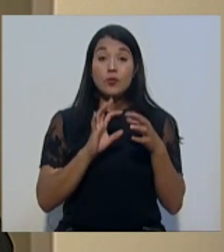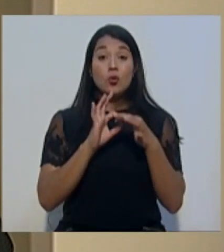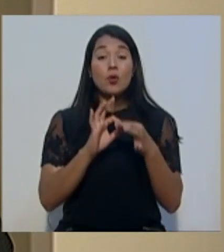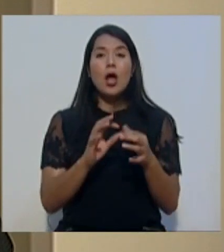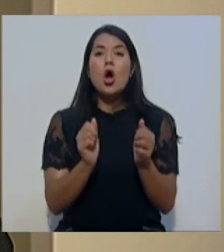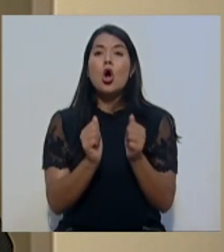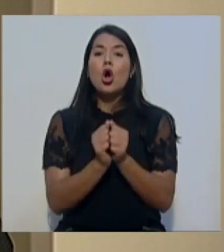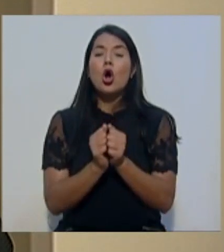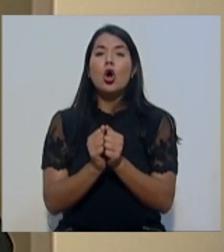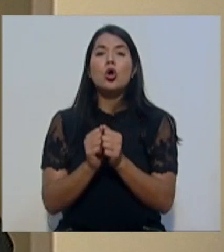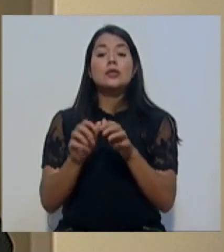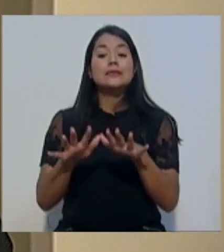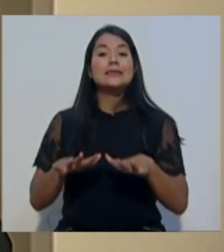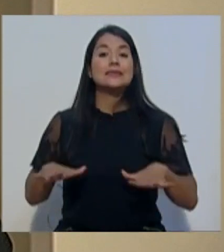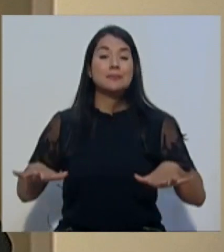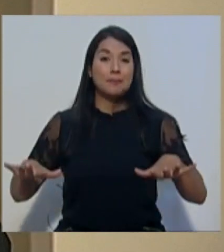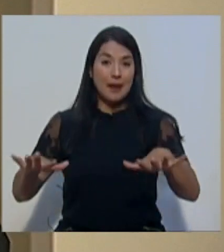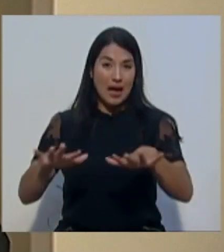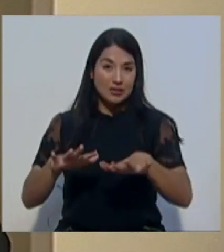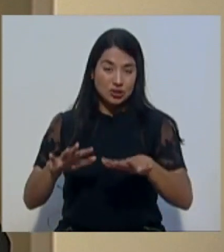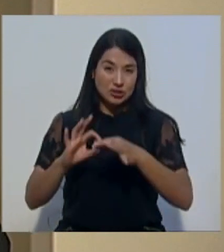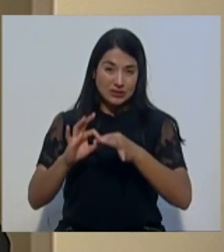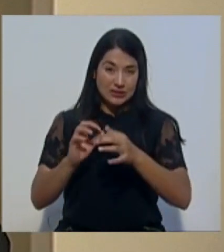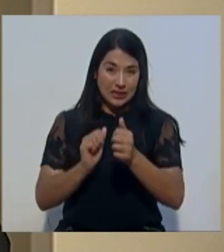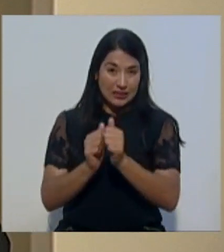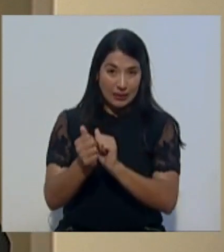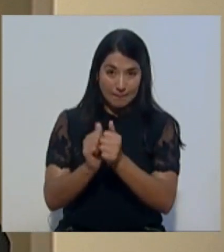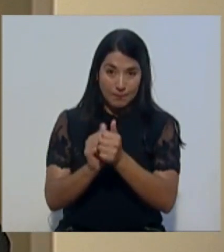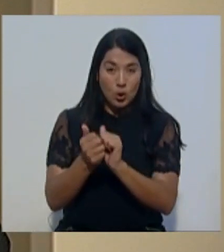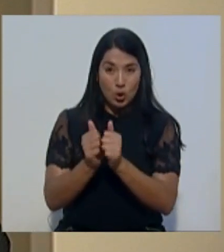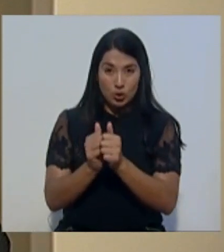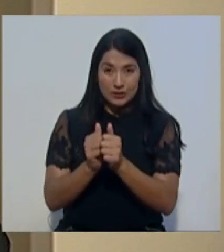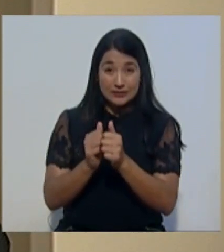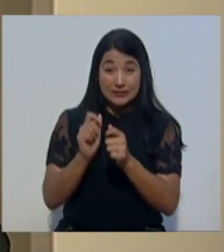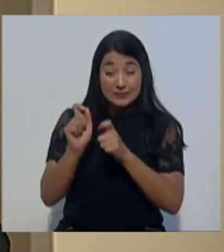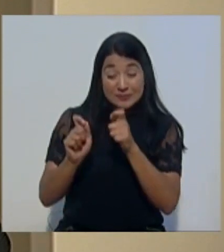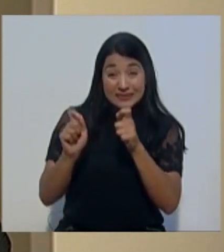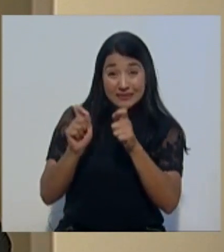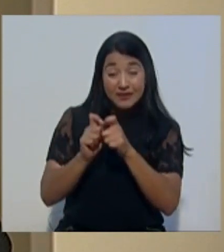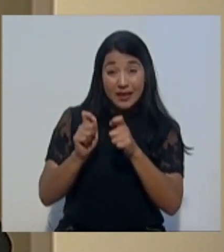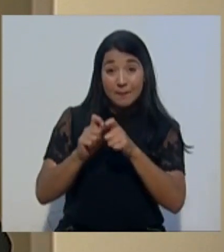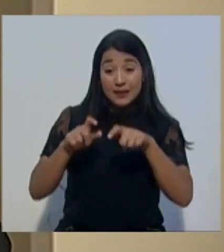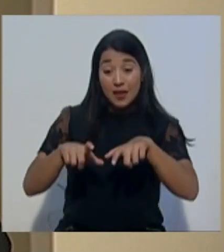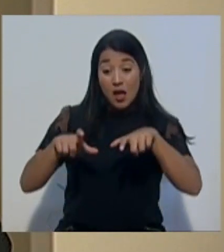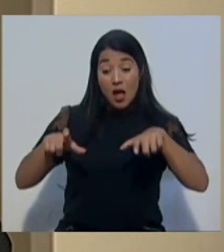son espacios, digamos, deportivos, particularmente lo que son canchas,